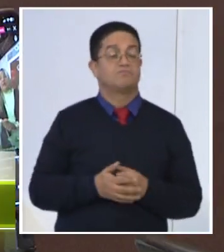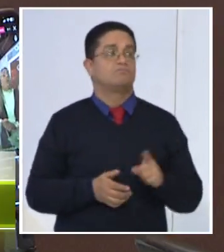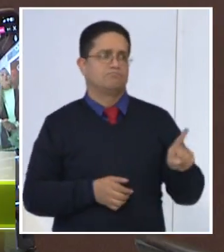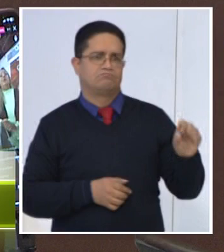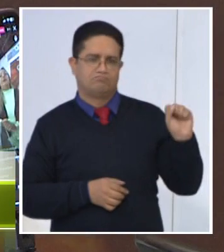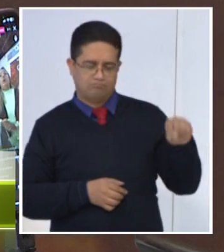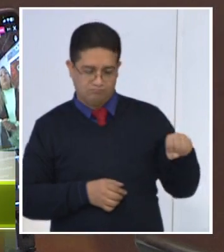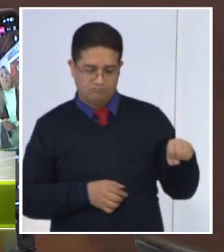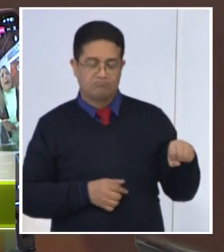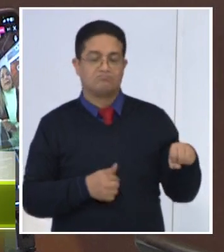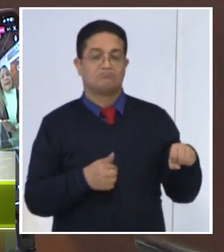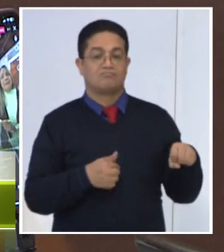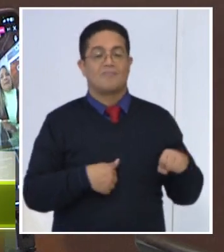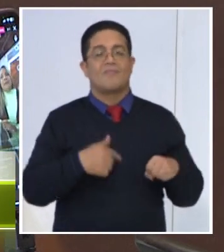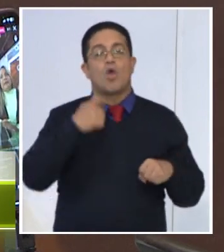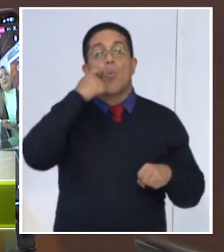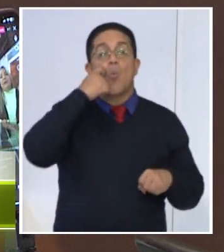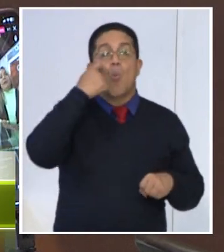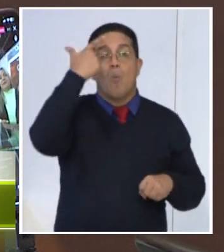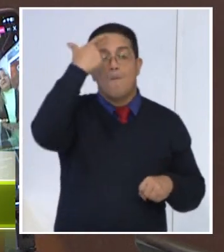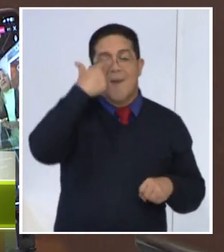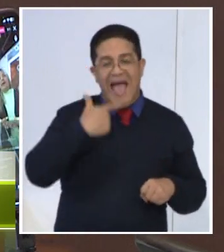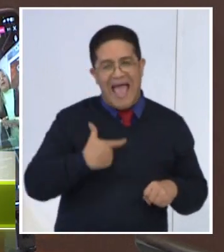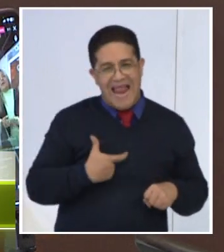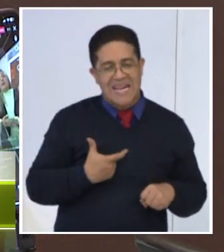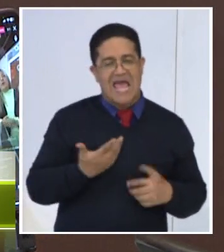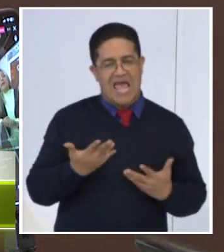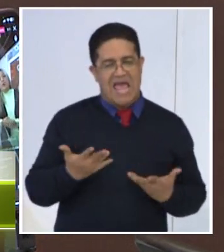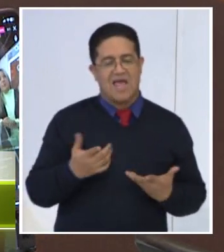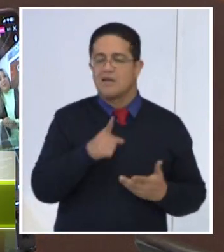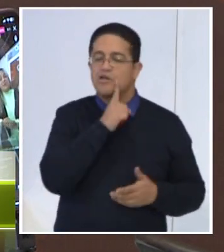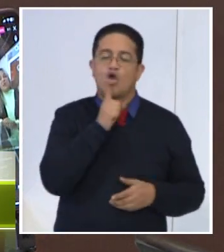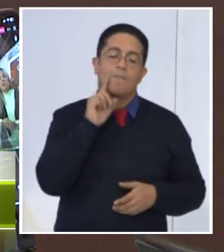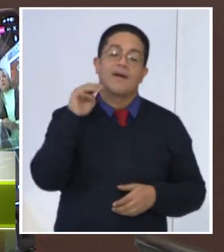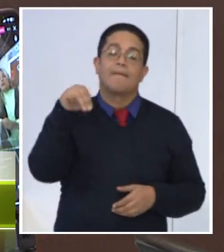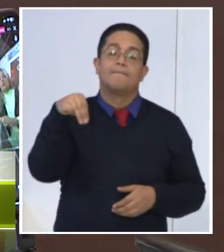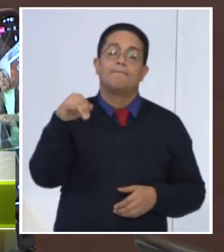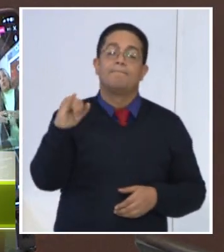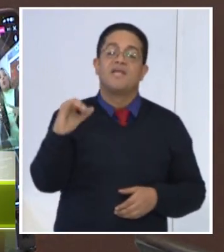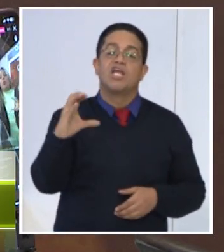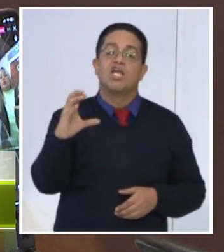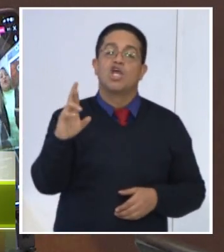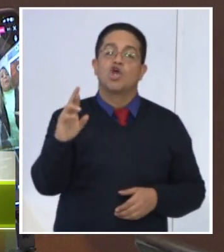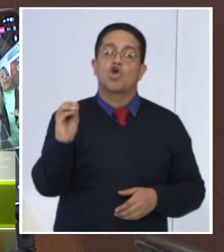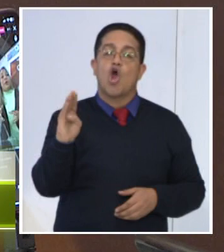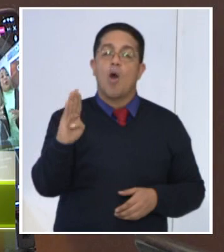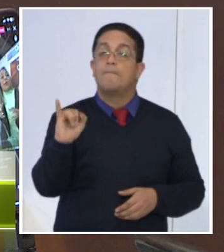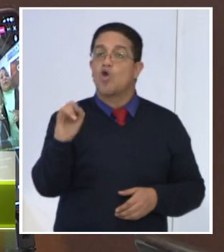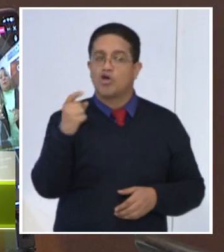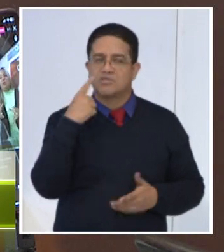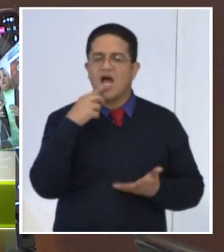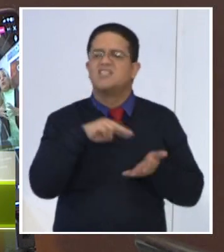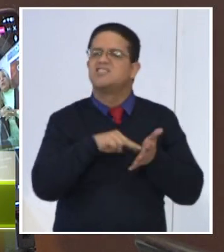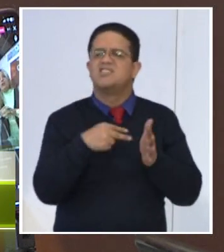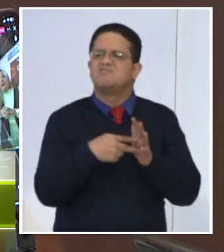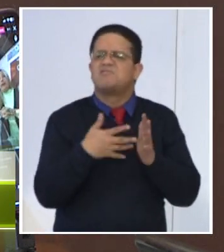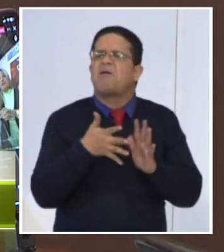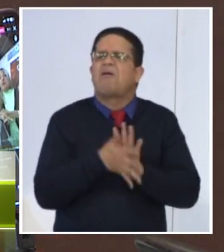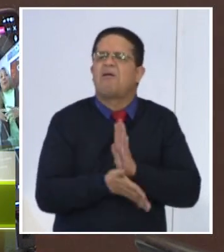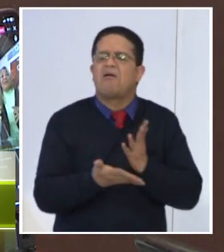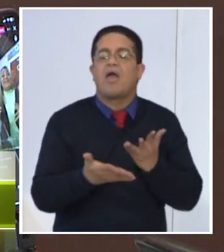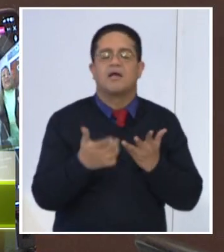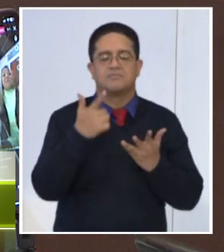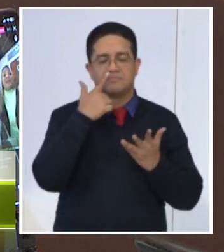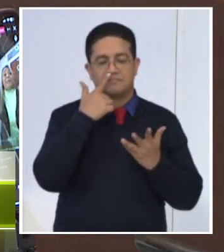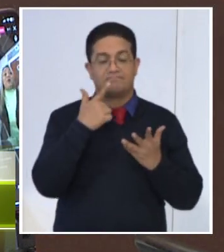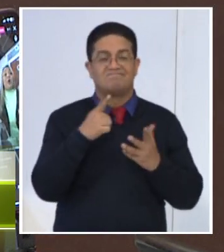la microbiota humana, así es que se le ha dado la denominación, porque es un conjunto de microorganismos que son